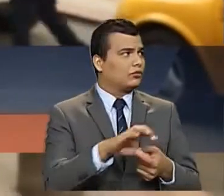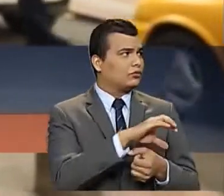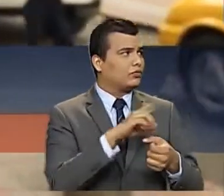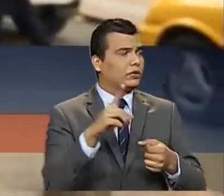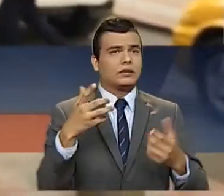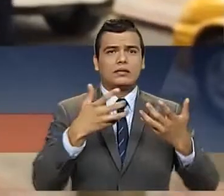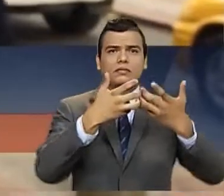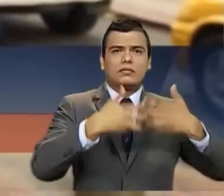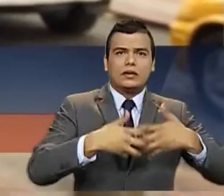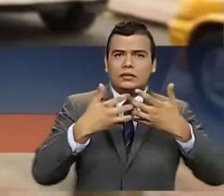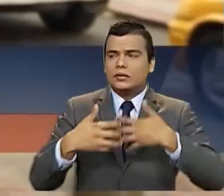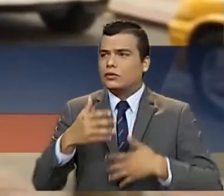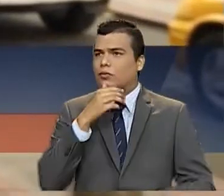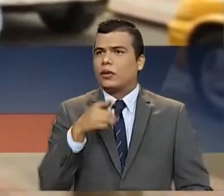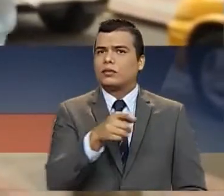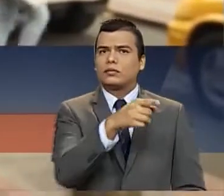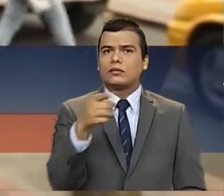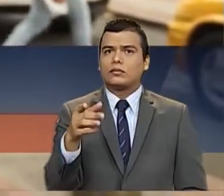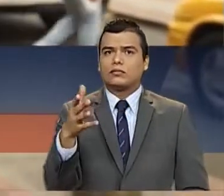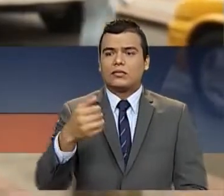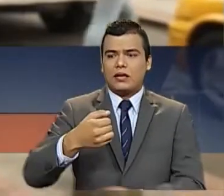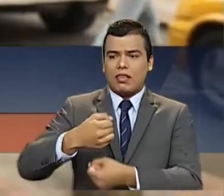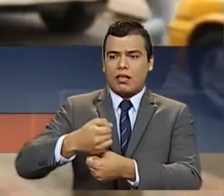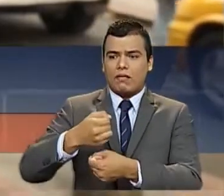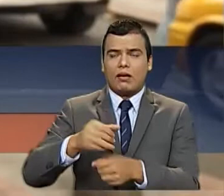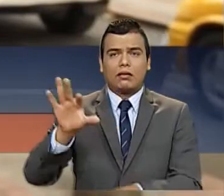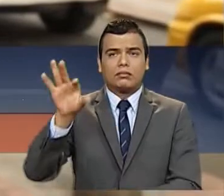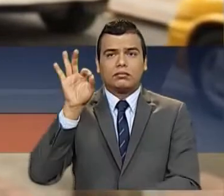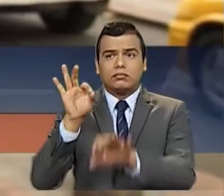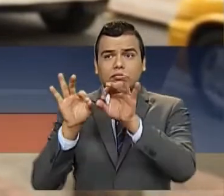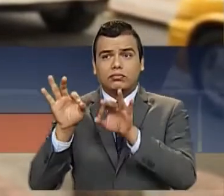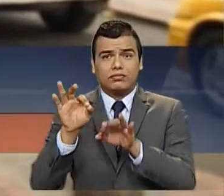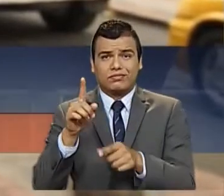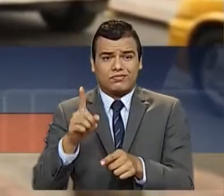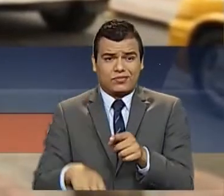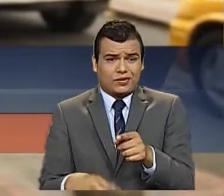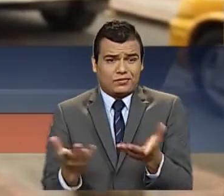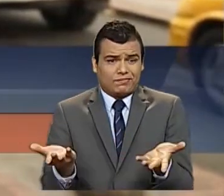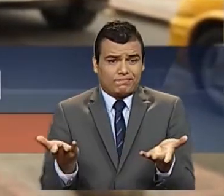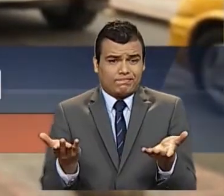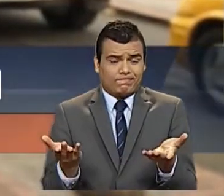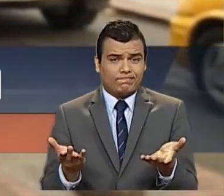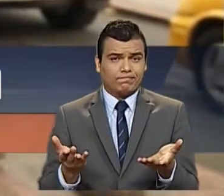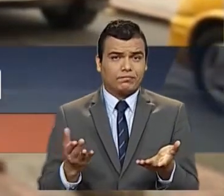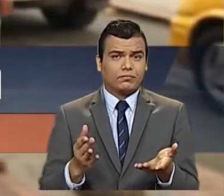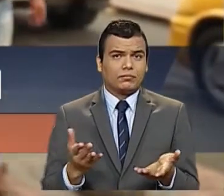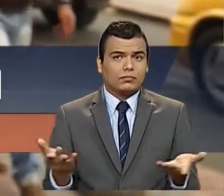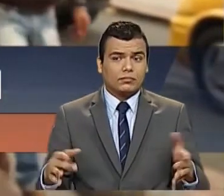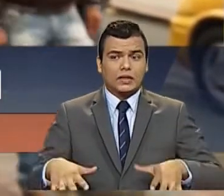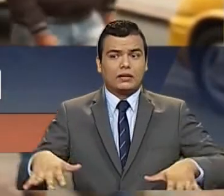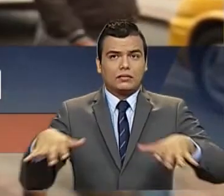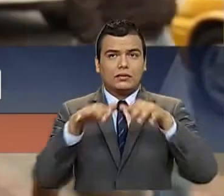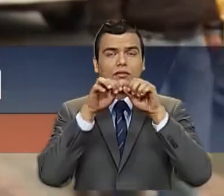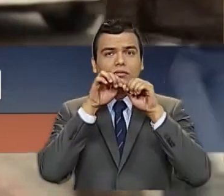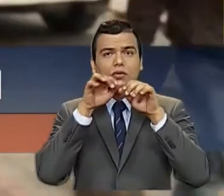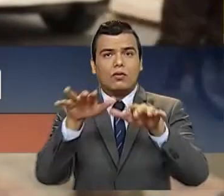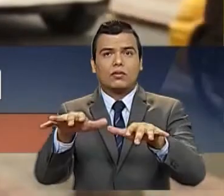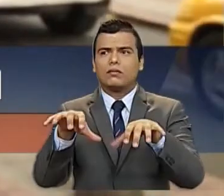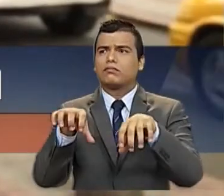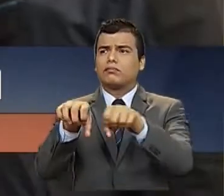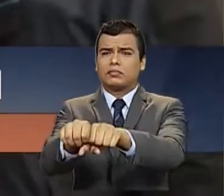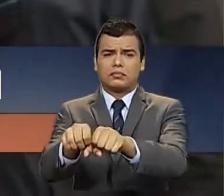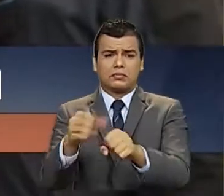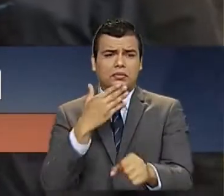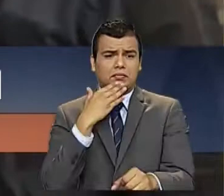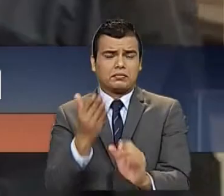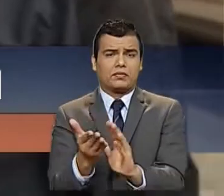industria, sin la posibilidad de tener empleo, realmente podemos decir que el espacio público se invade con